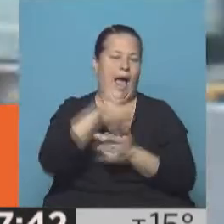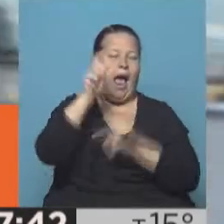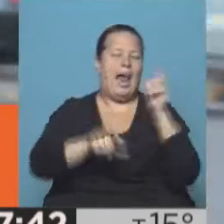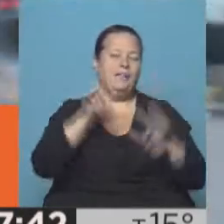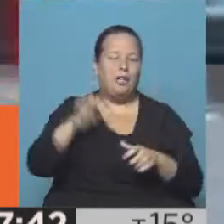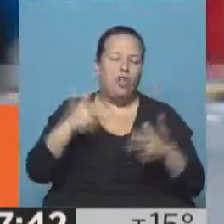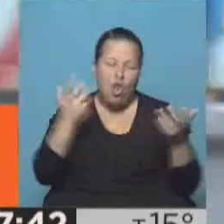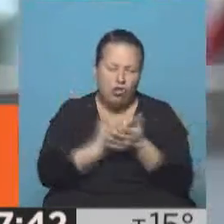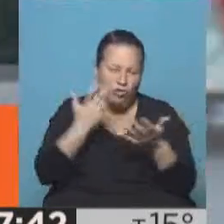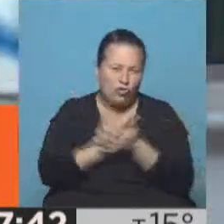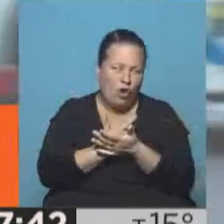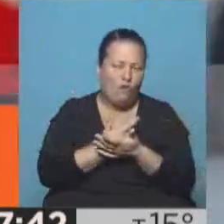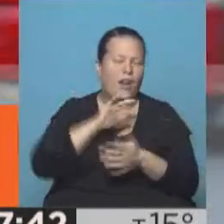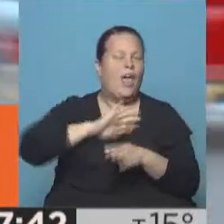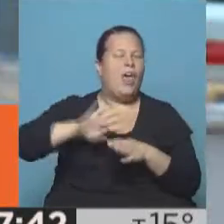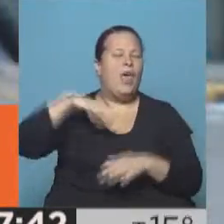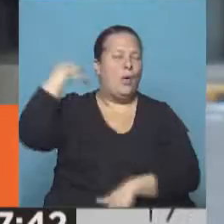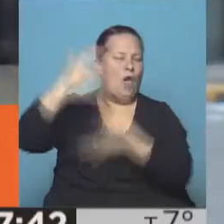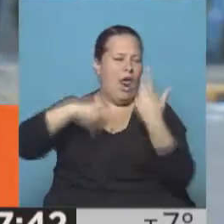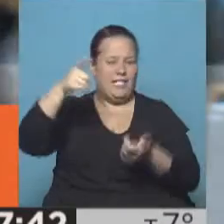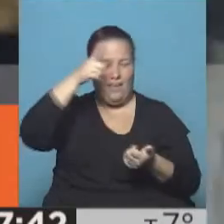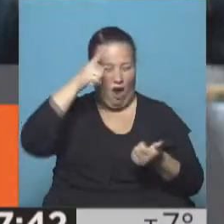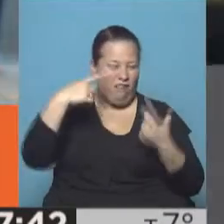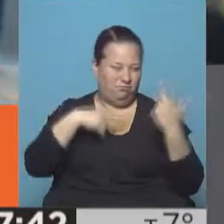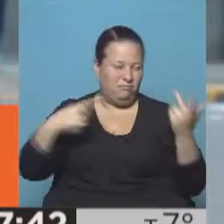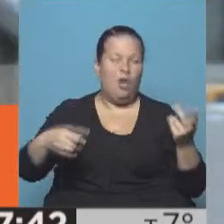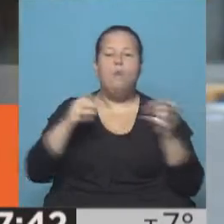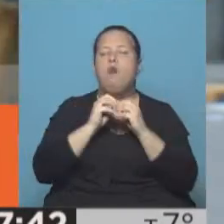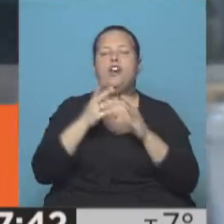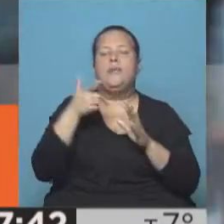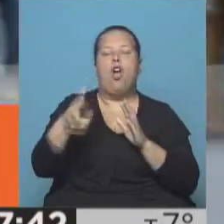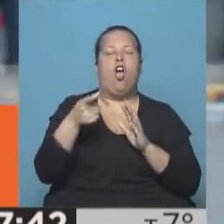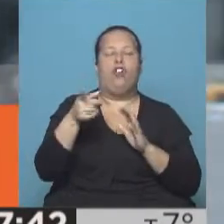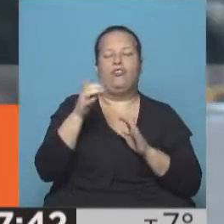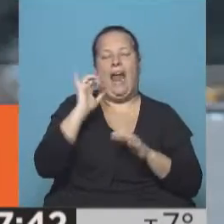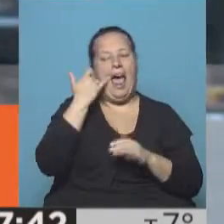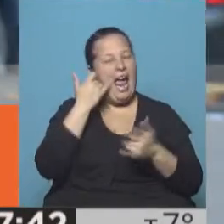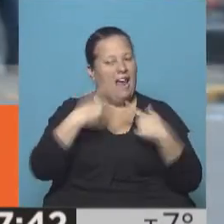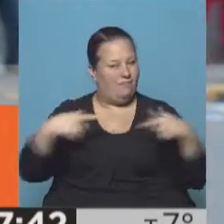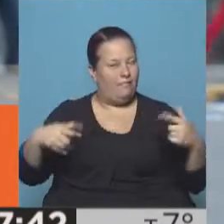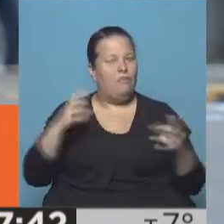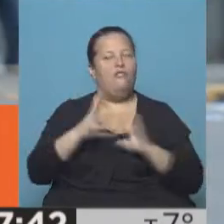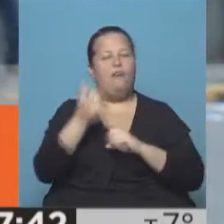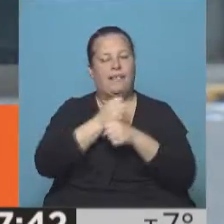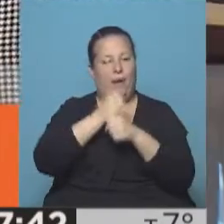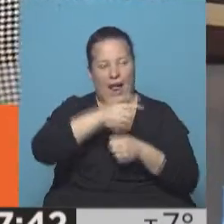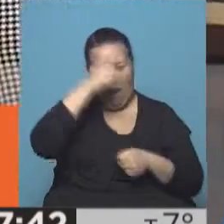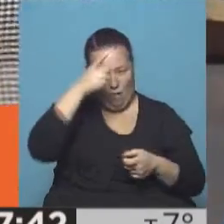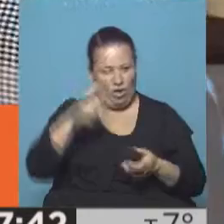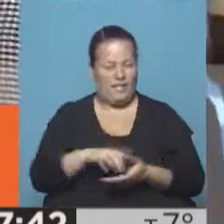que fueron víctimas de la violencia institucional por motivos de su identidad de género, por el accionar de las